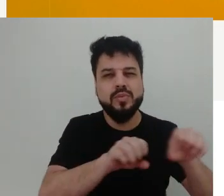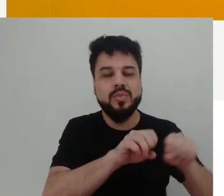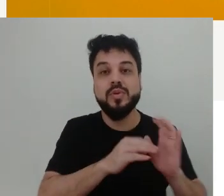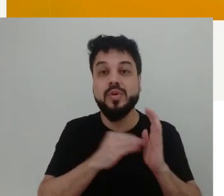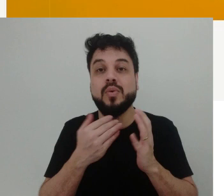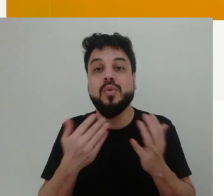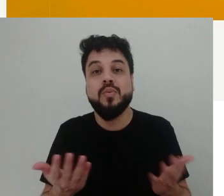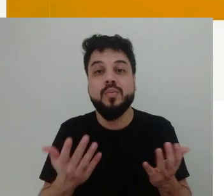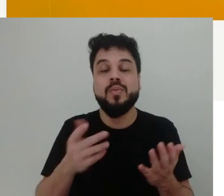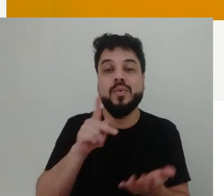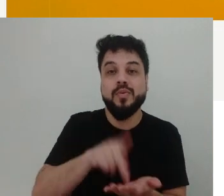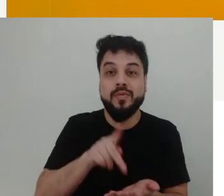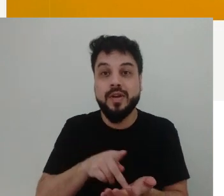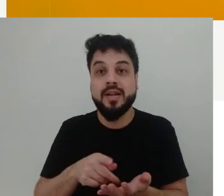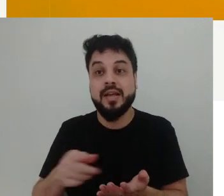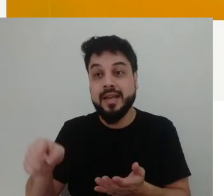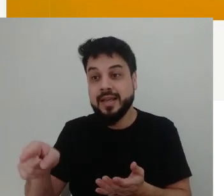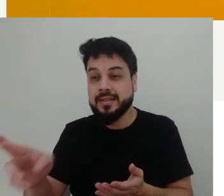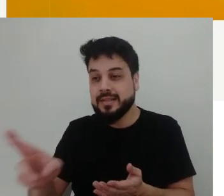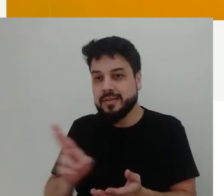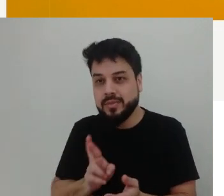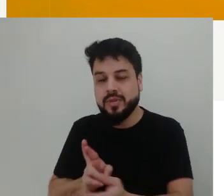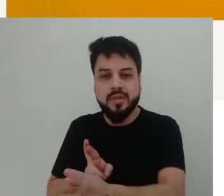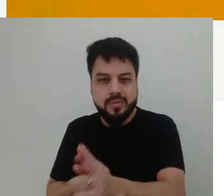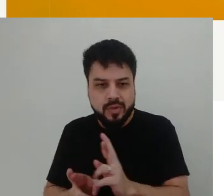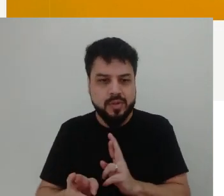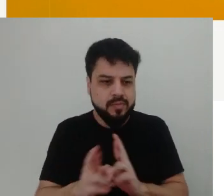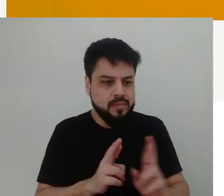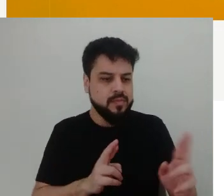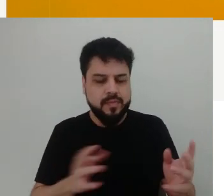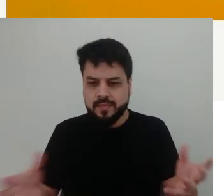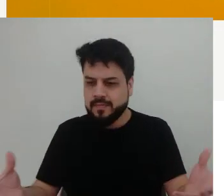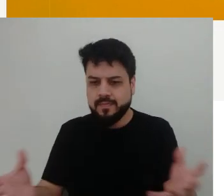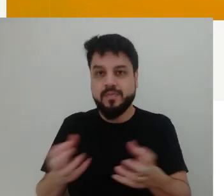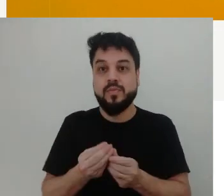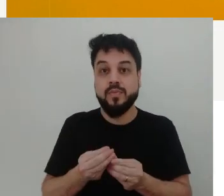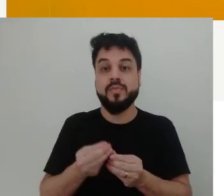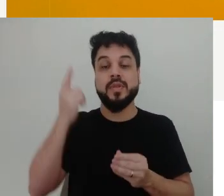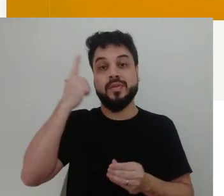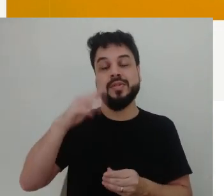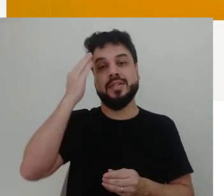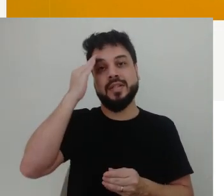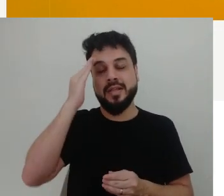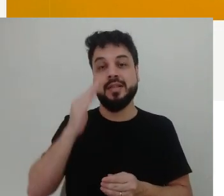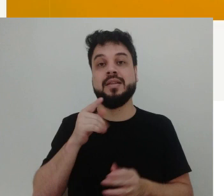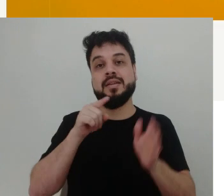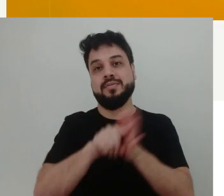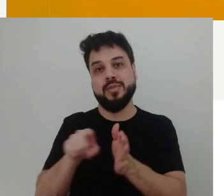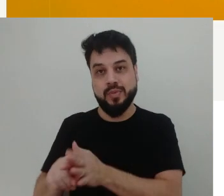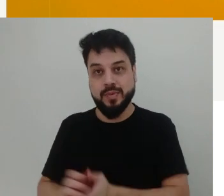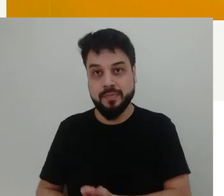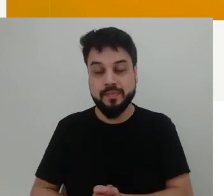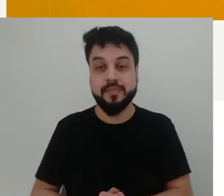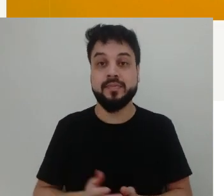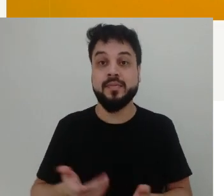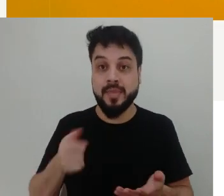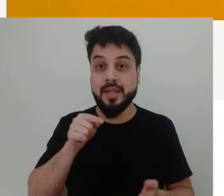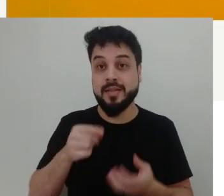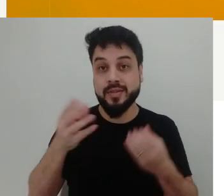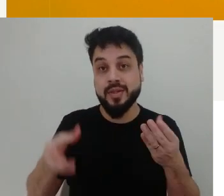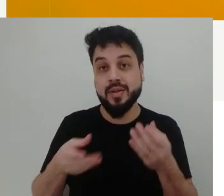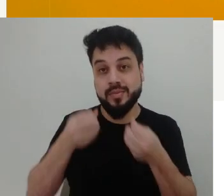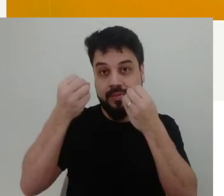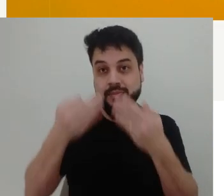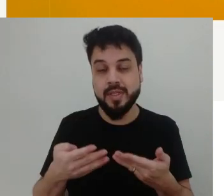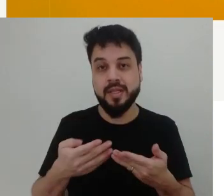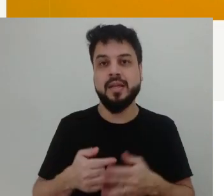el pensamiento eurocéntrico que había, por lo menos en el caso del Caribe hispano y de Brasil. Y ese interés